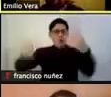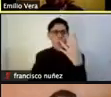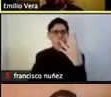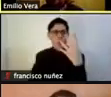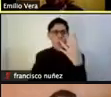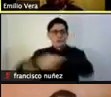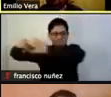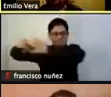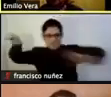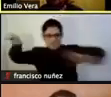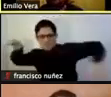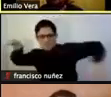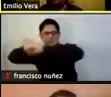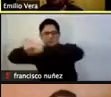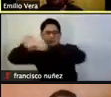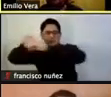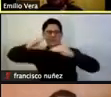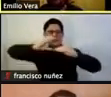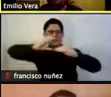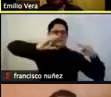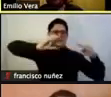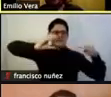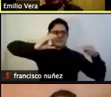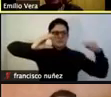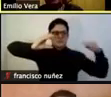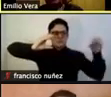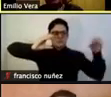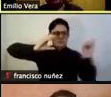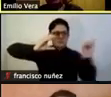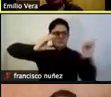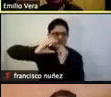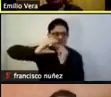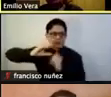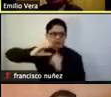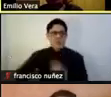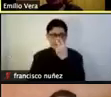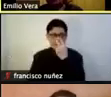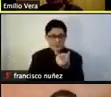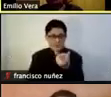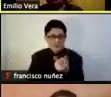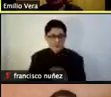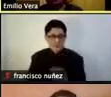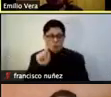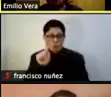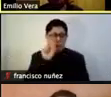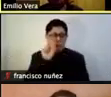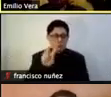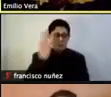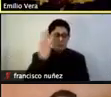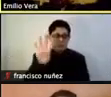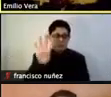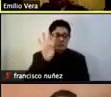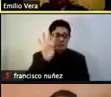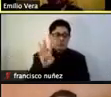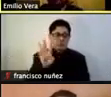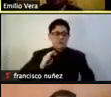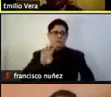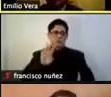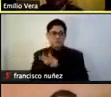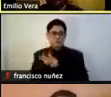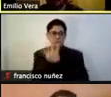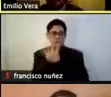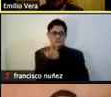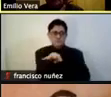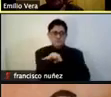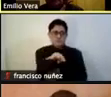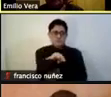sísmica. Aquí se ven, ¿no es cierto?, 1, 2, 3, 4 para la fuente sísmica, el cable va al medio acá,